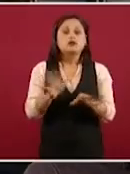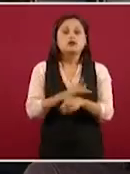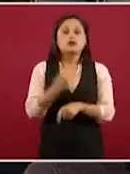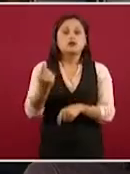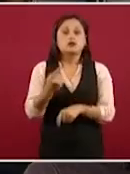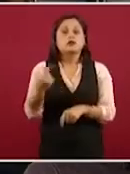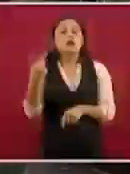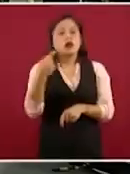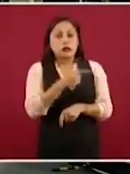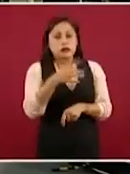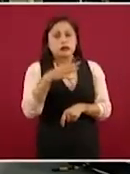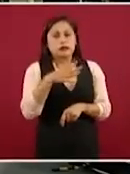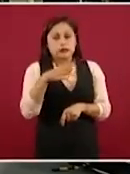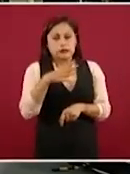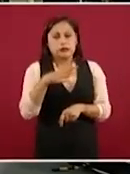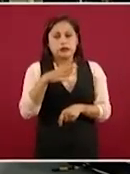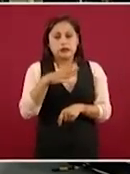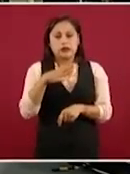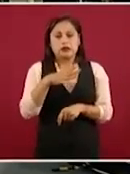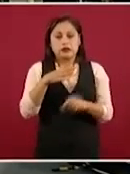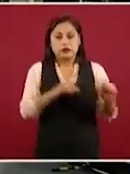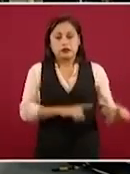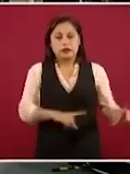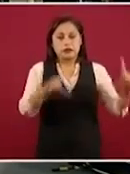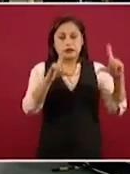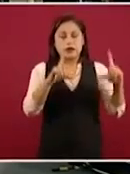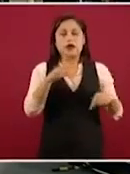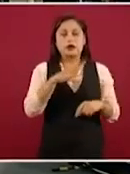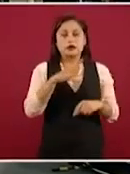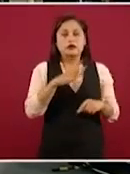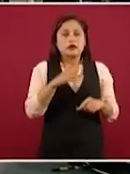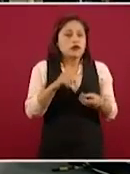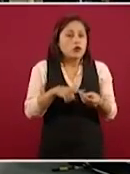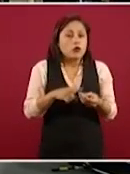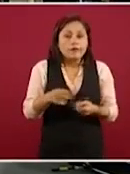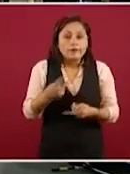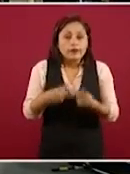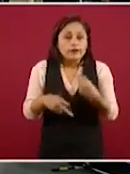procedencia. ¿También lo tenemos? Sí.